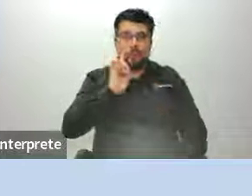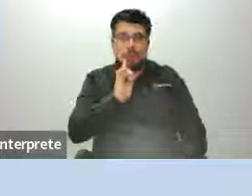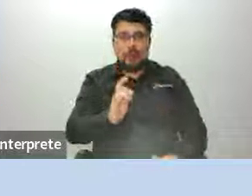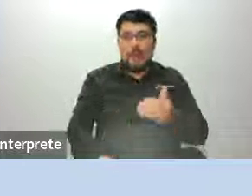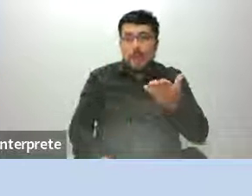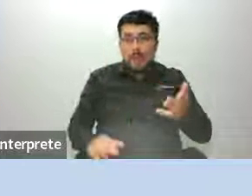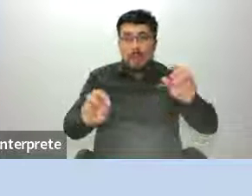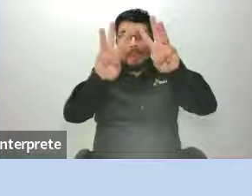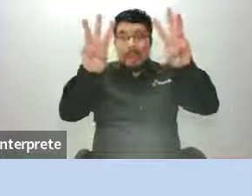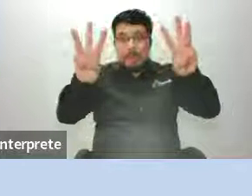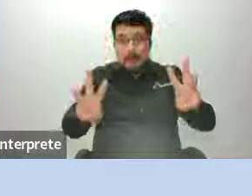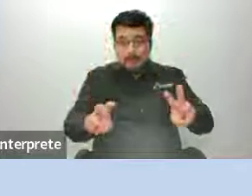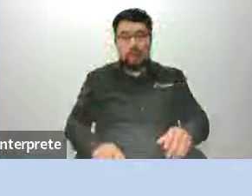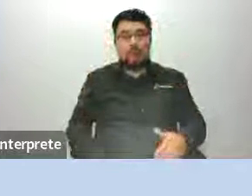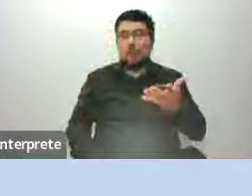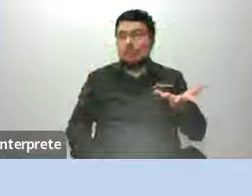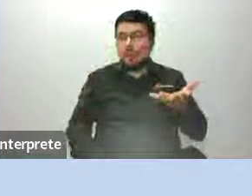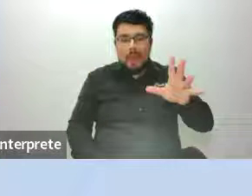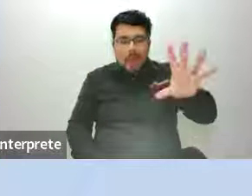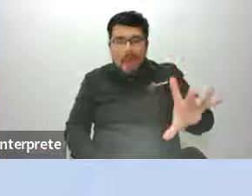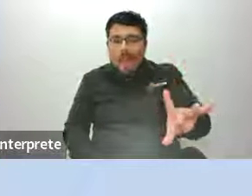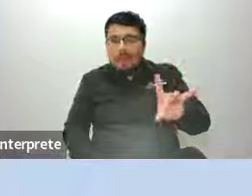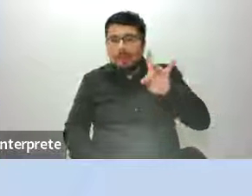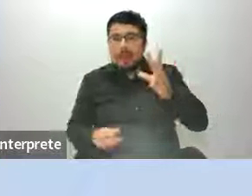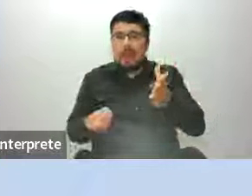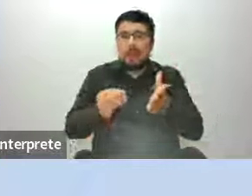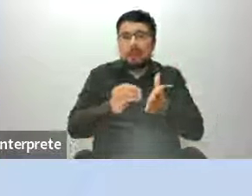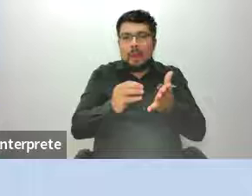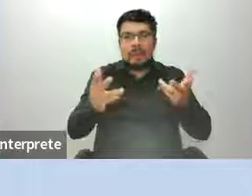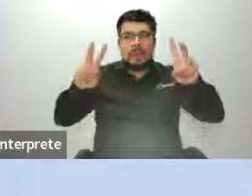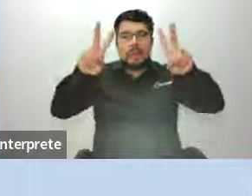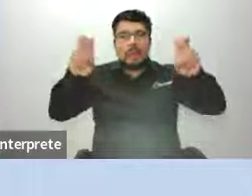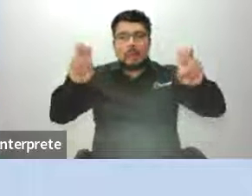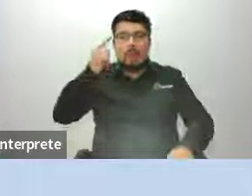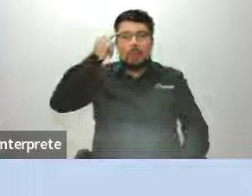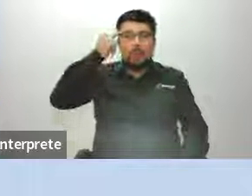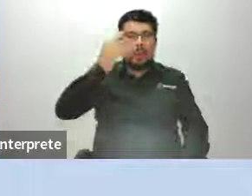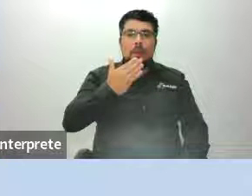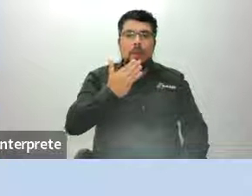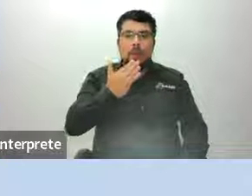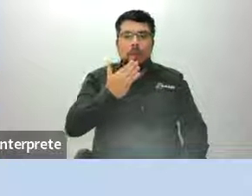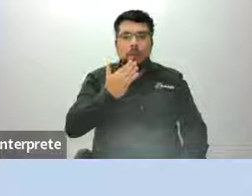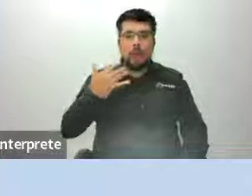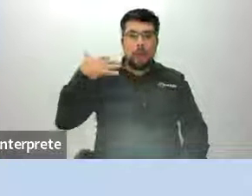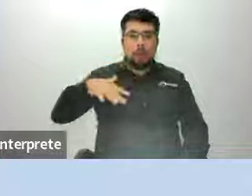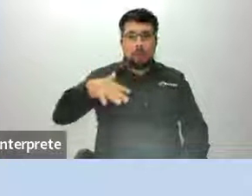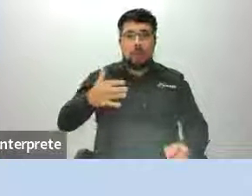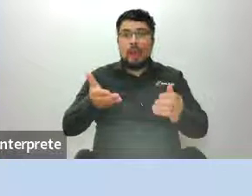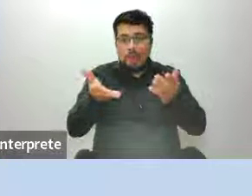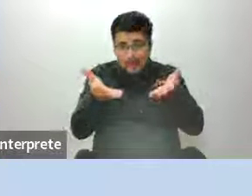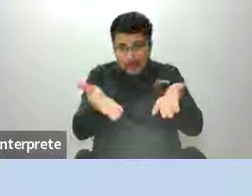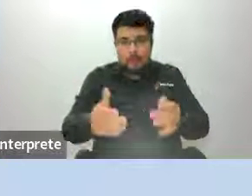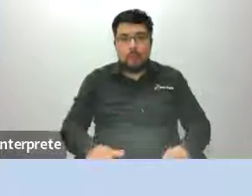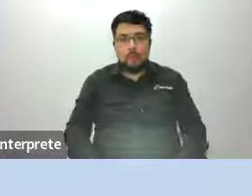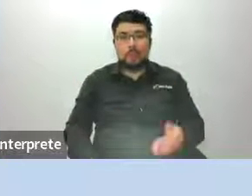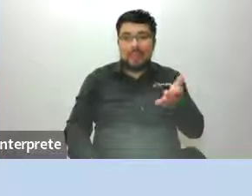entonces, para abordar más específicamente este tema, pensar además en la importancia que tiene entonces este